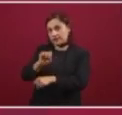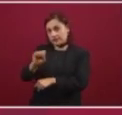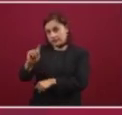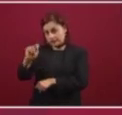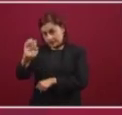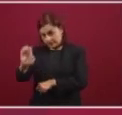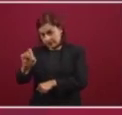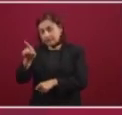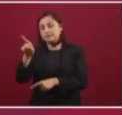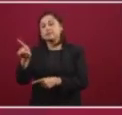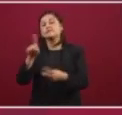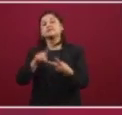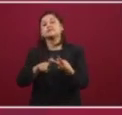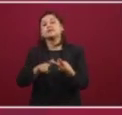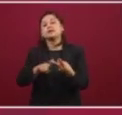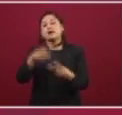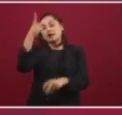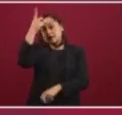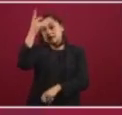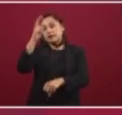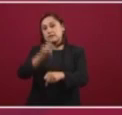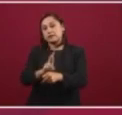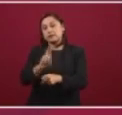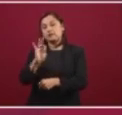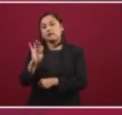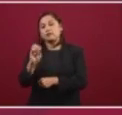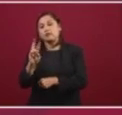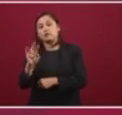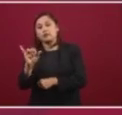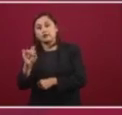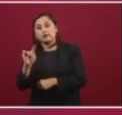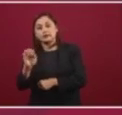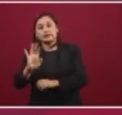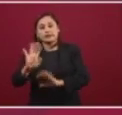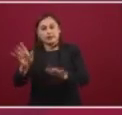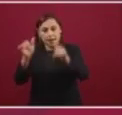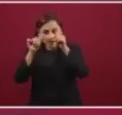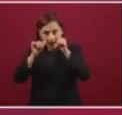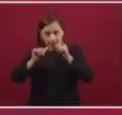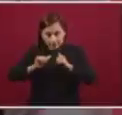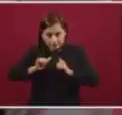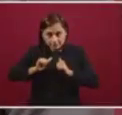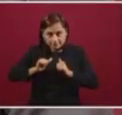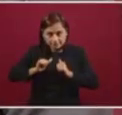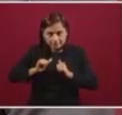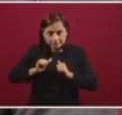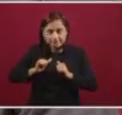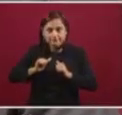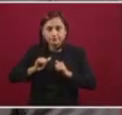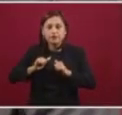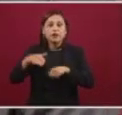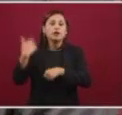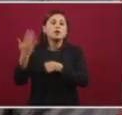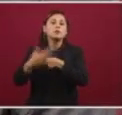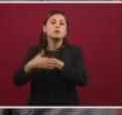el director del FOVISSSTE para que pronto nos